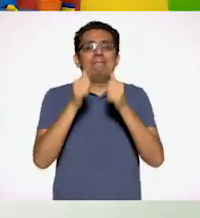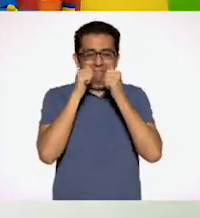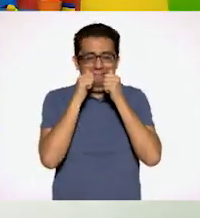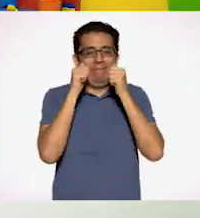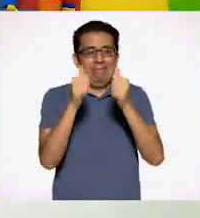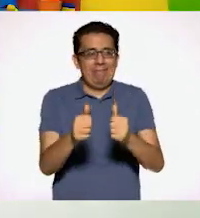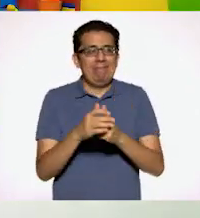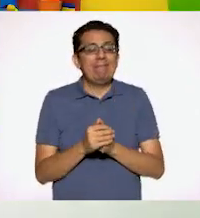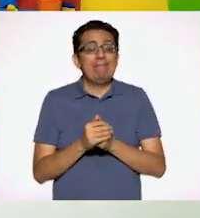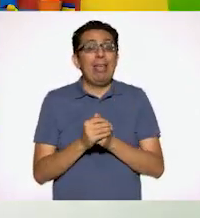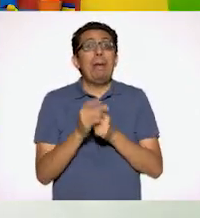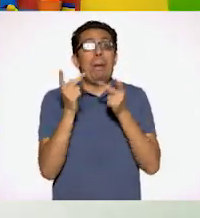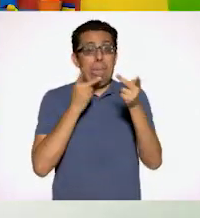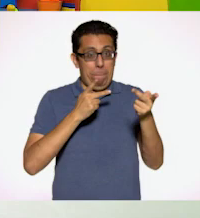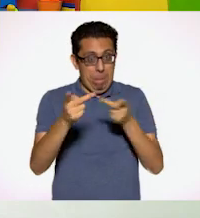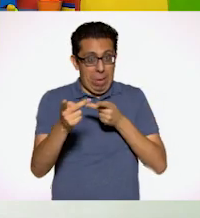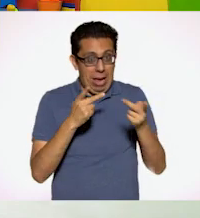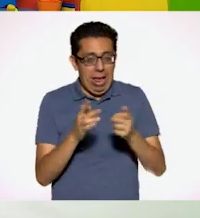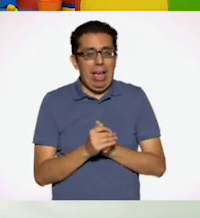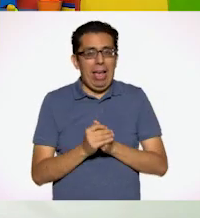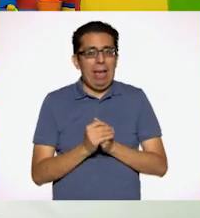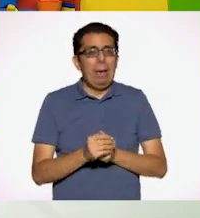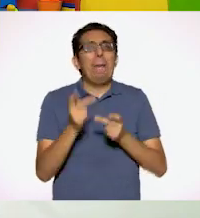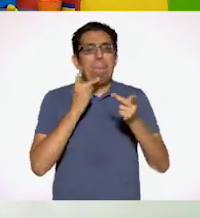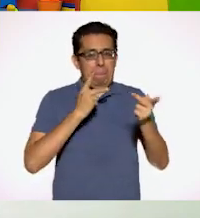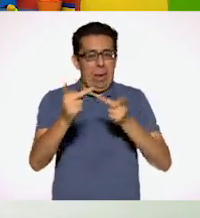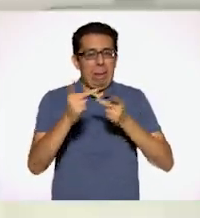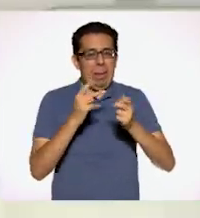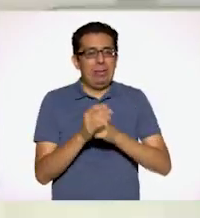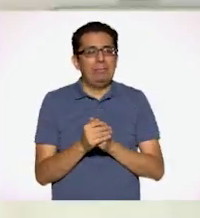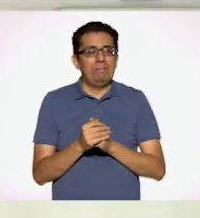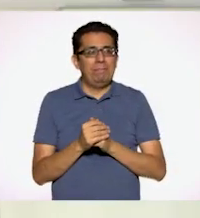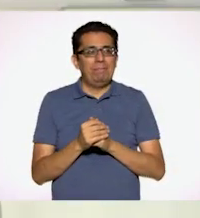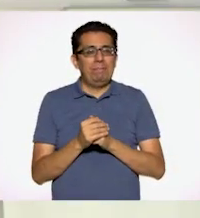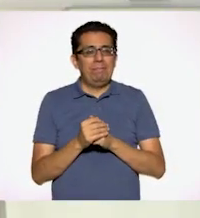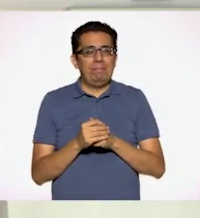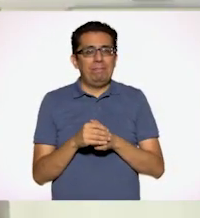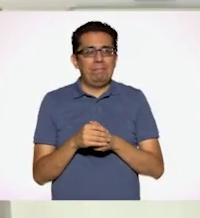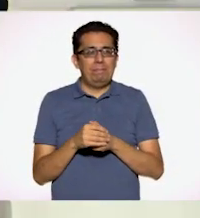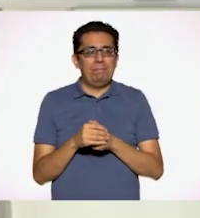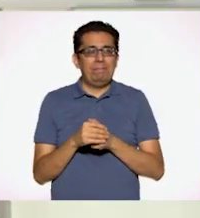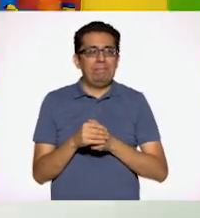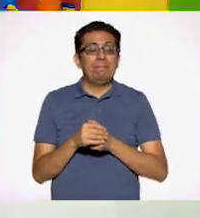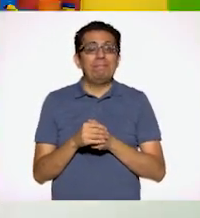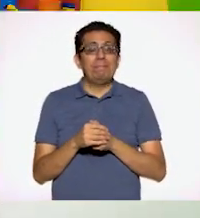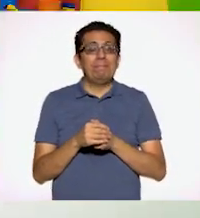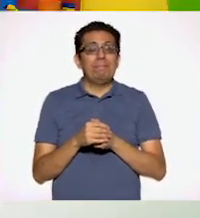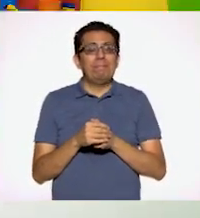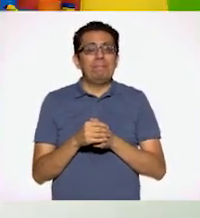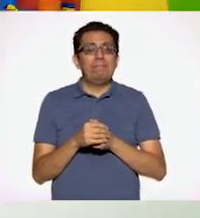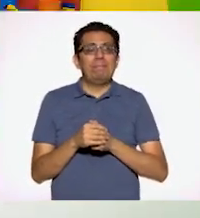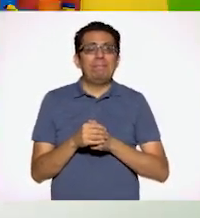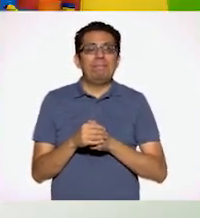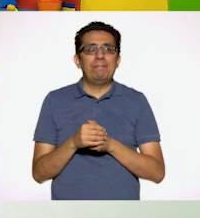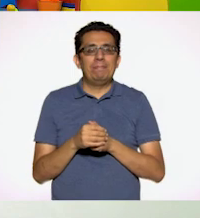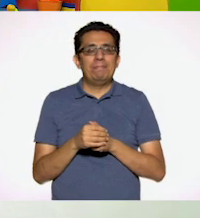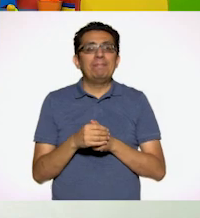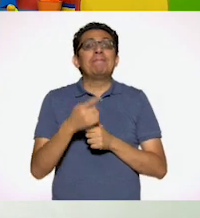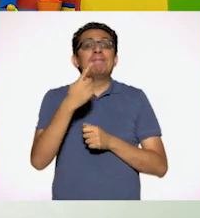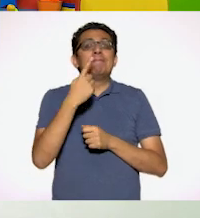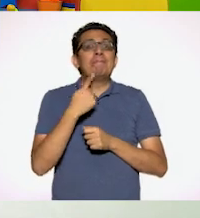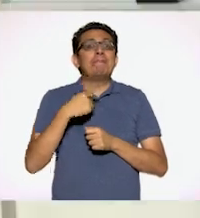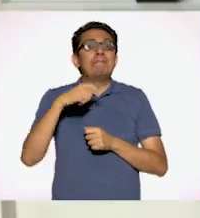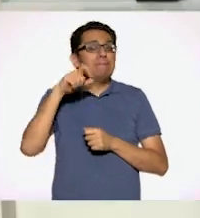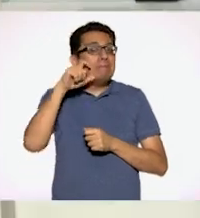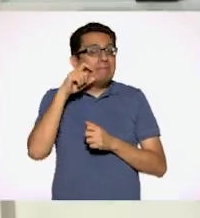¡Atención! ¡Preparar! ¡Preparar! ¡El tomate! ¡El